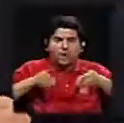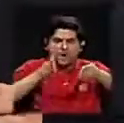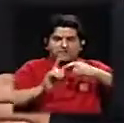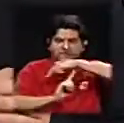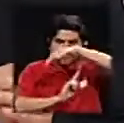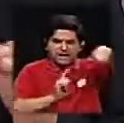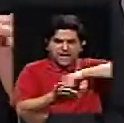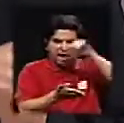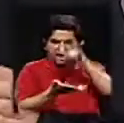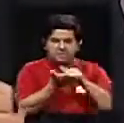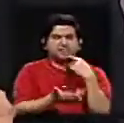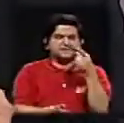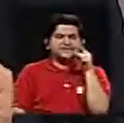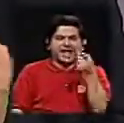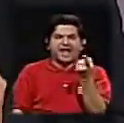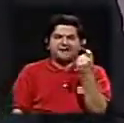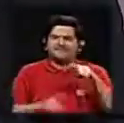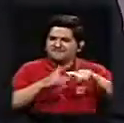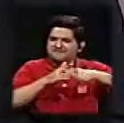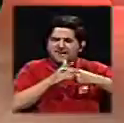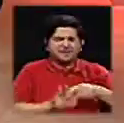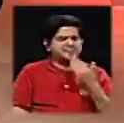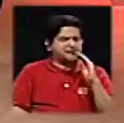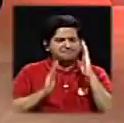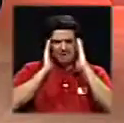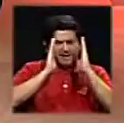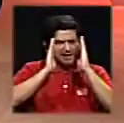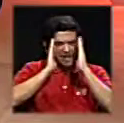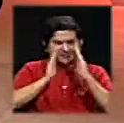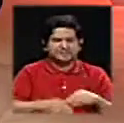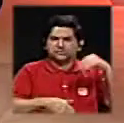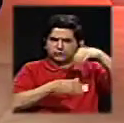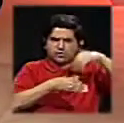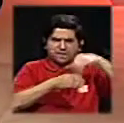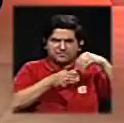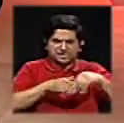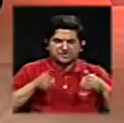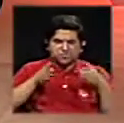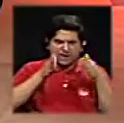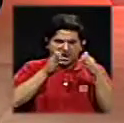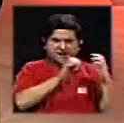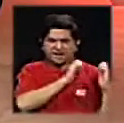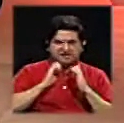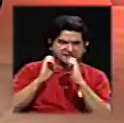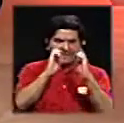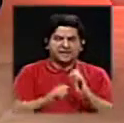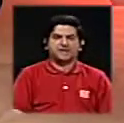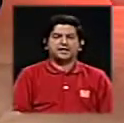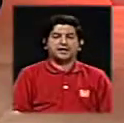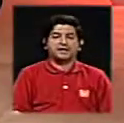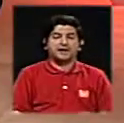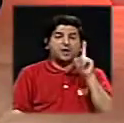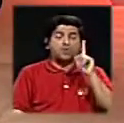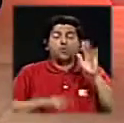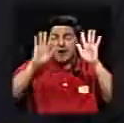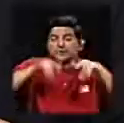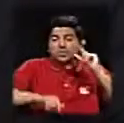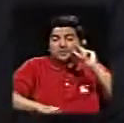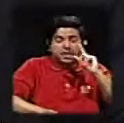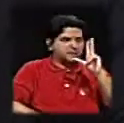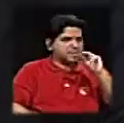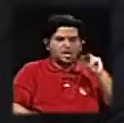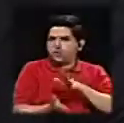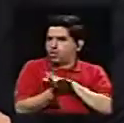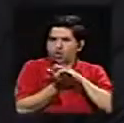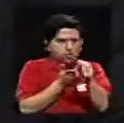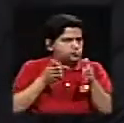circunvalación. Dijo, hay falta de mantenimiento y mala priorización de la inversión en la red vial estratégica. Una tormentita no debería